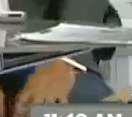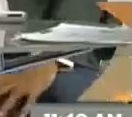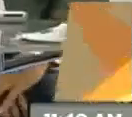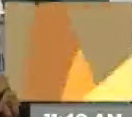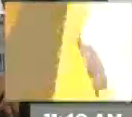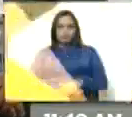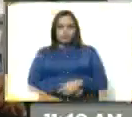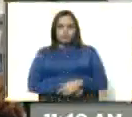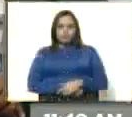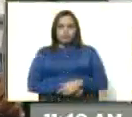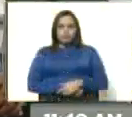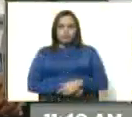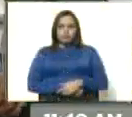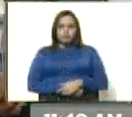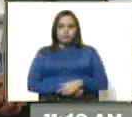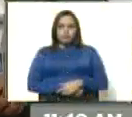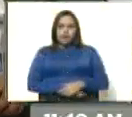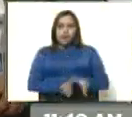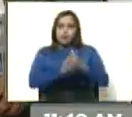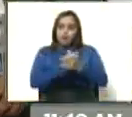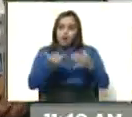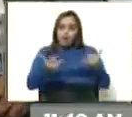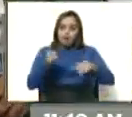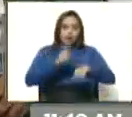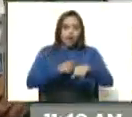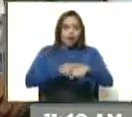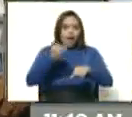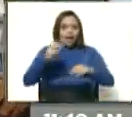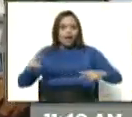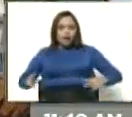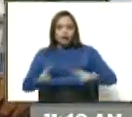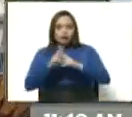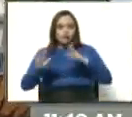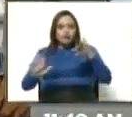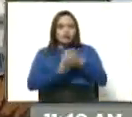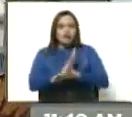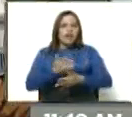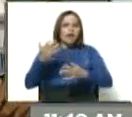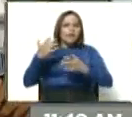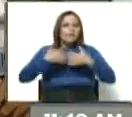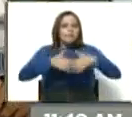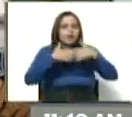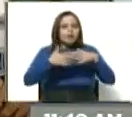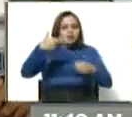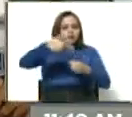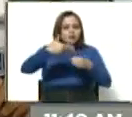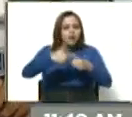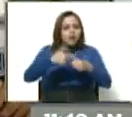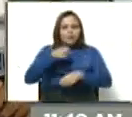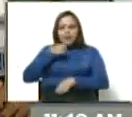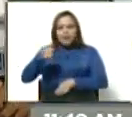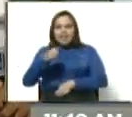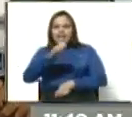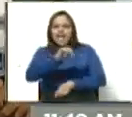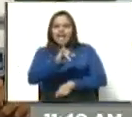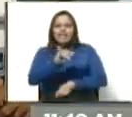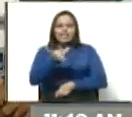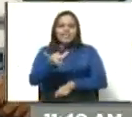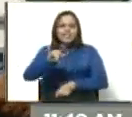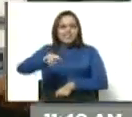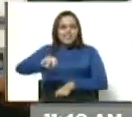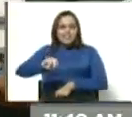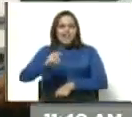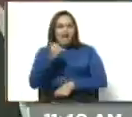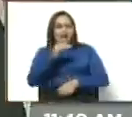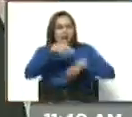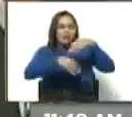amigos ya de esta hora se desarrolla el encuentro con las fuerzas y actores de la industria de los hidrocarburos nuestra compañera en mi ángel tiene los detalles y cómo estás adelante muy buenos